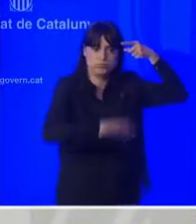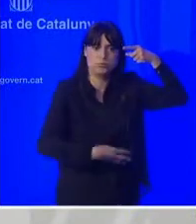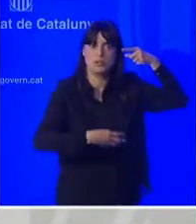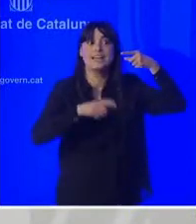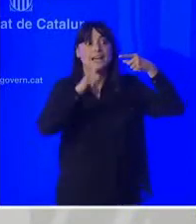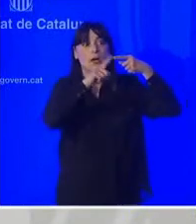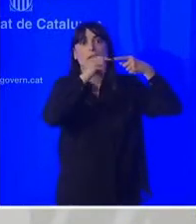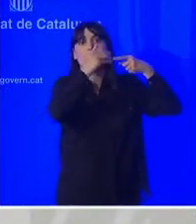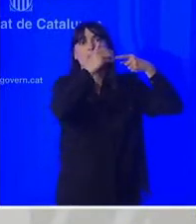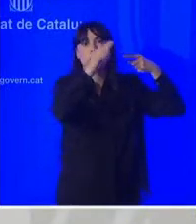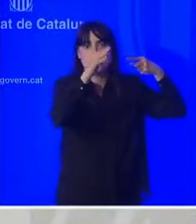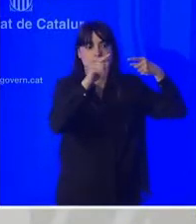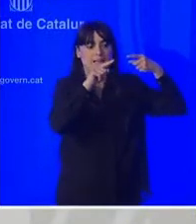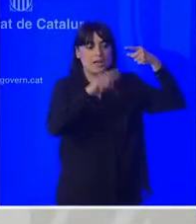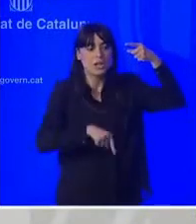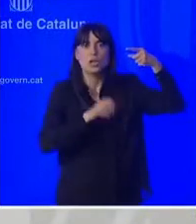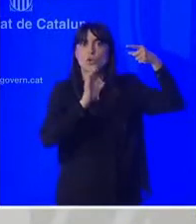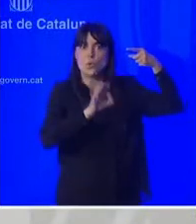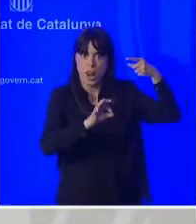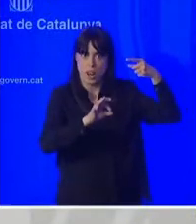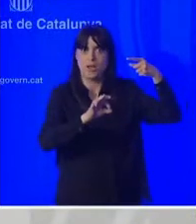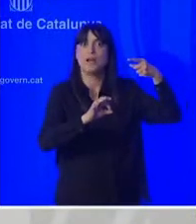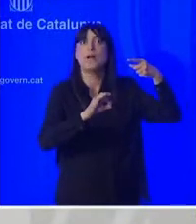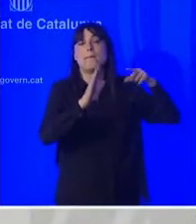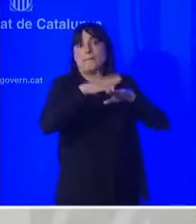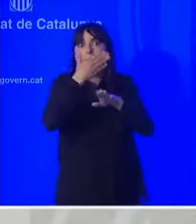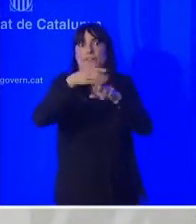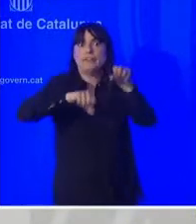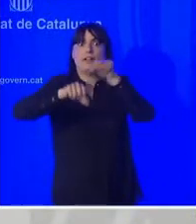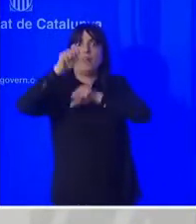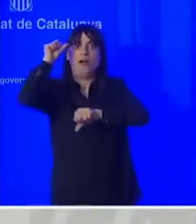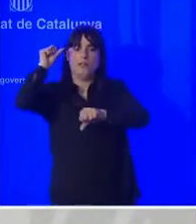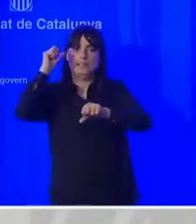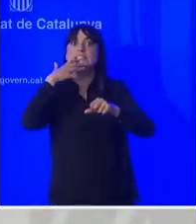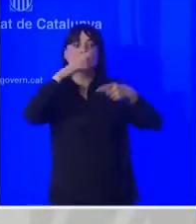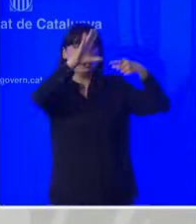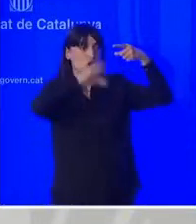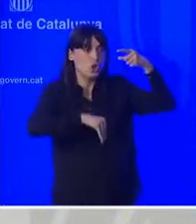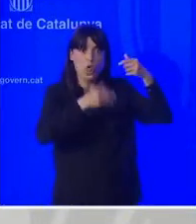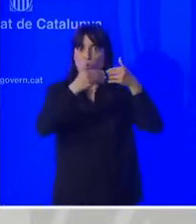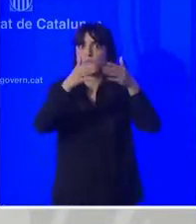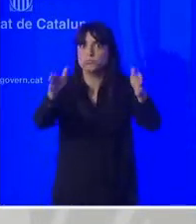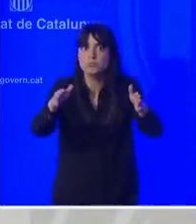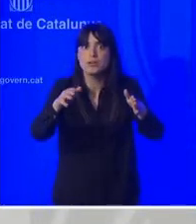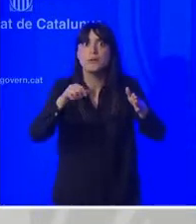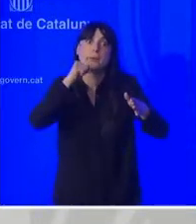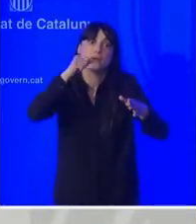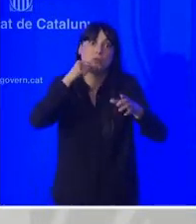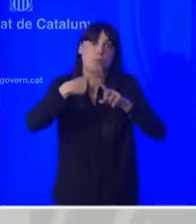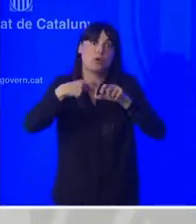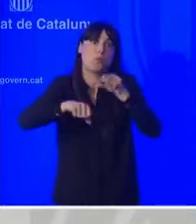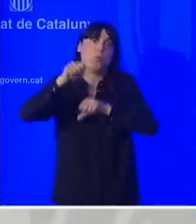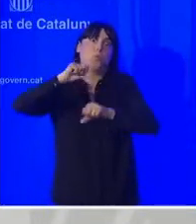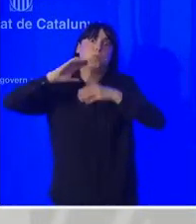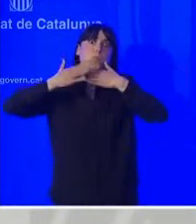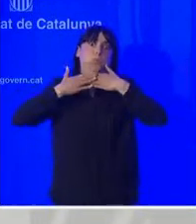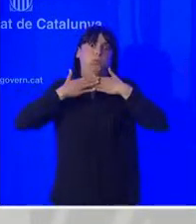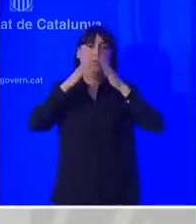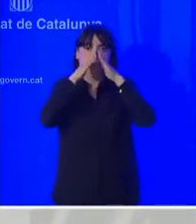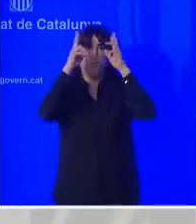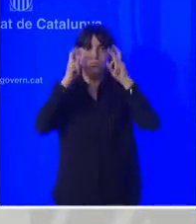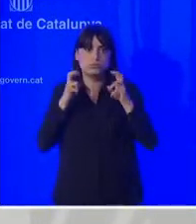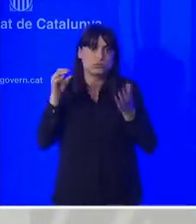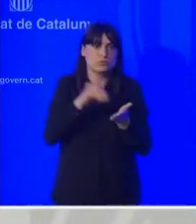consolidar y no represente luego tener que hacer tres pasos atrás ¿no? Y por lo tanto estamos aquí y creemos que vamos a poder